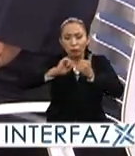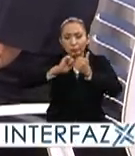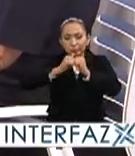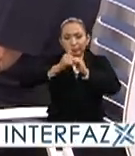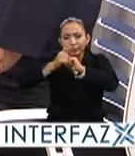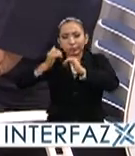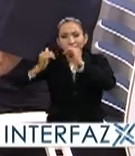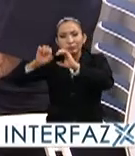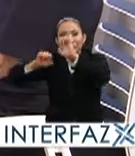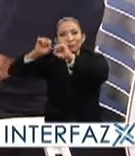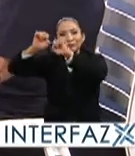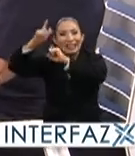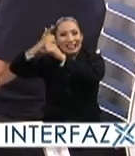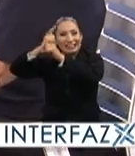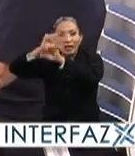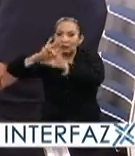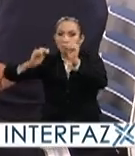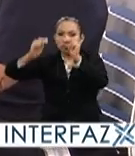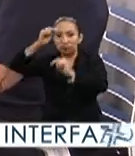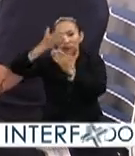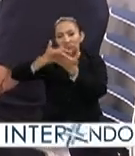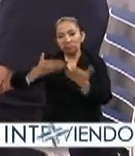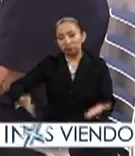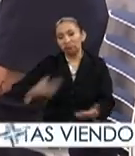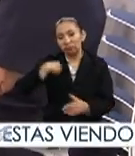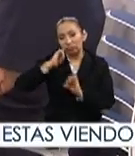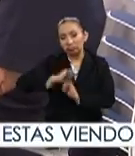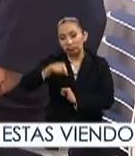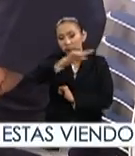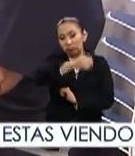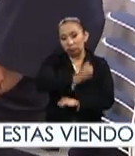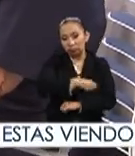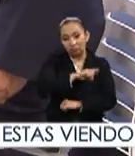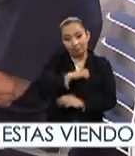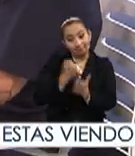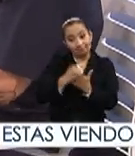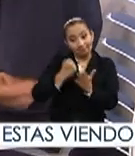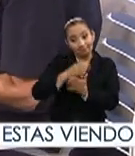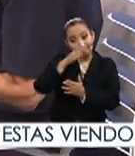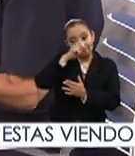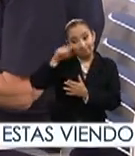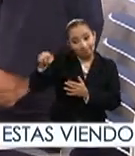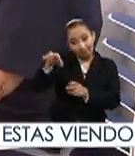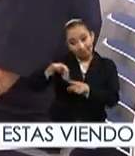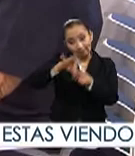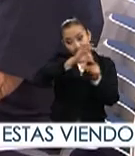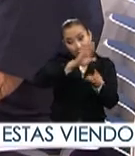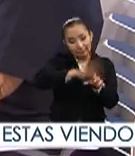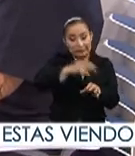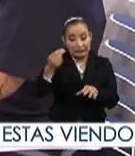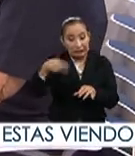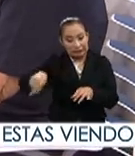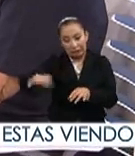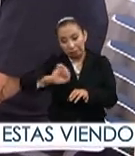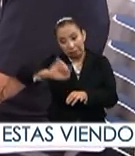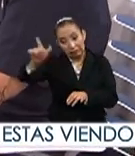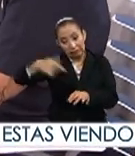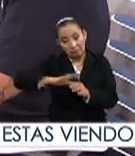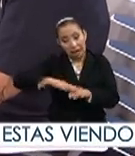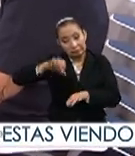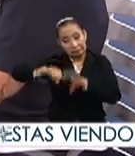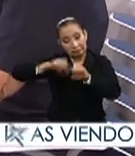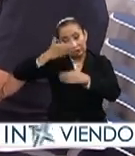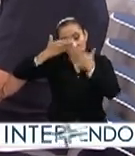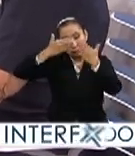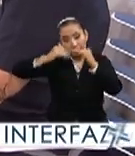la licenciatura en enfermería, que ya es un nivel que hoy en día las autoridades de salud pues, están utilizando más y necesitamos para profesionalizar más